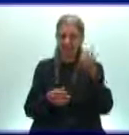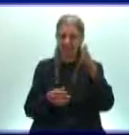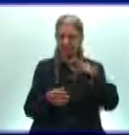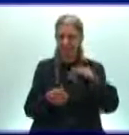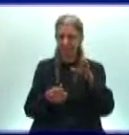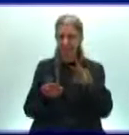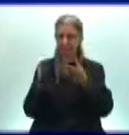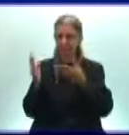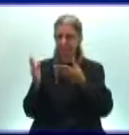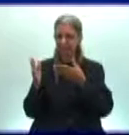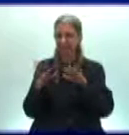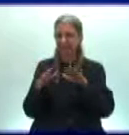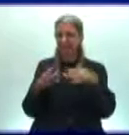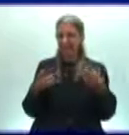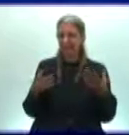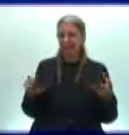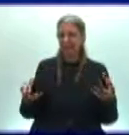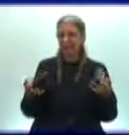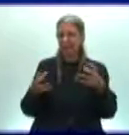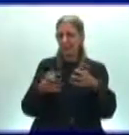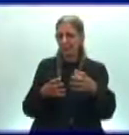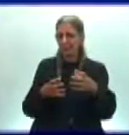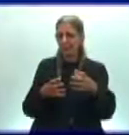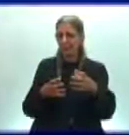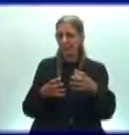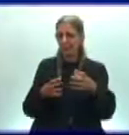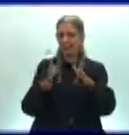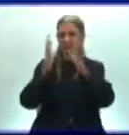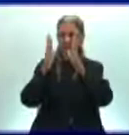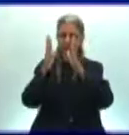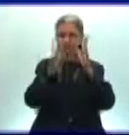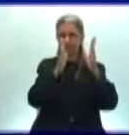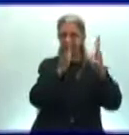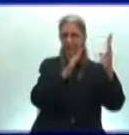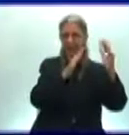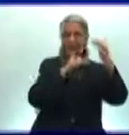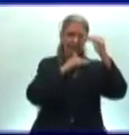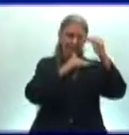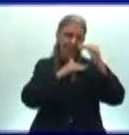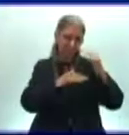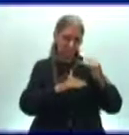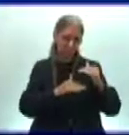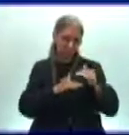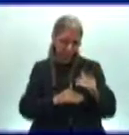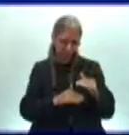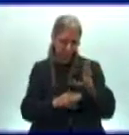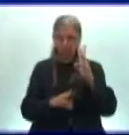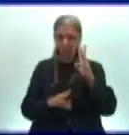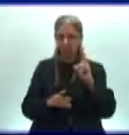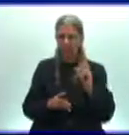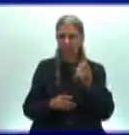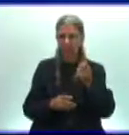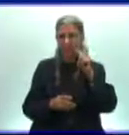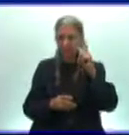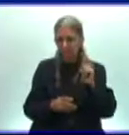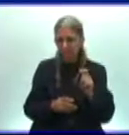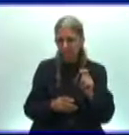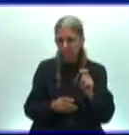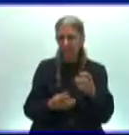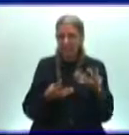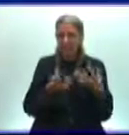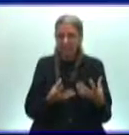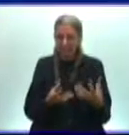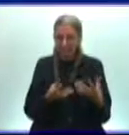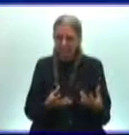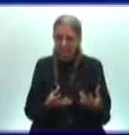extraer. Fíjense que van a hablar de la ubicación del elemento en grupo y periodo, número atómico, masa